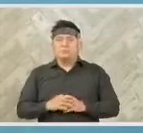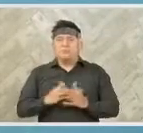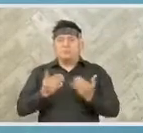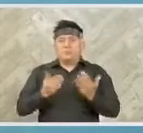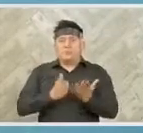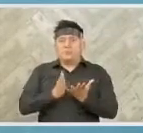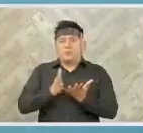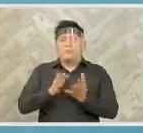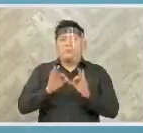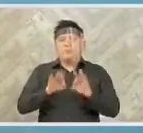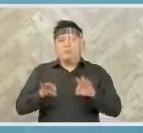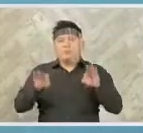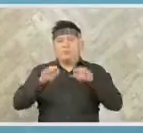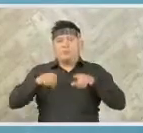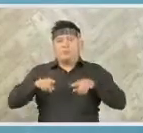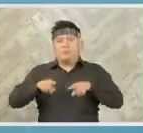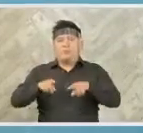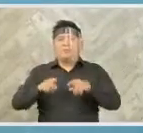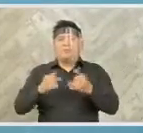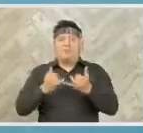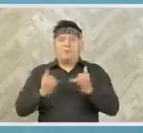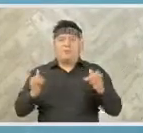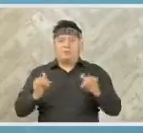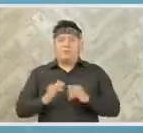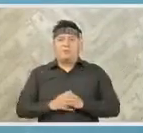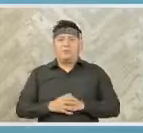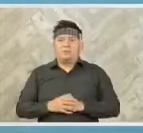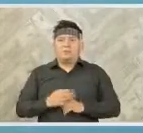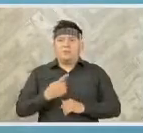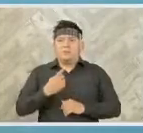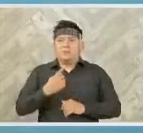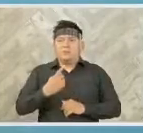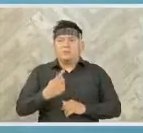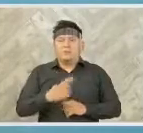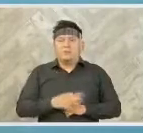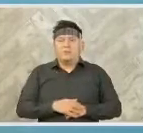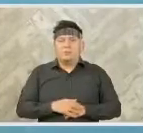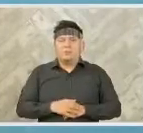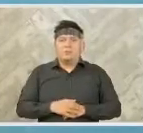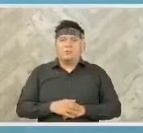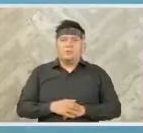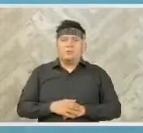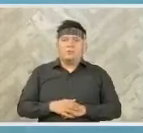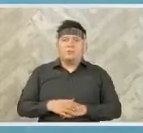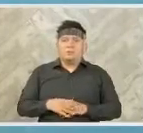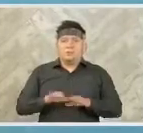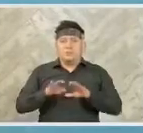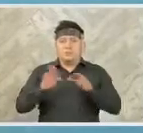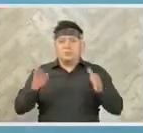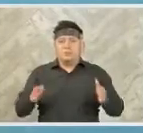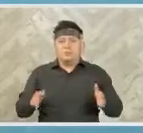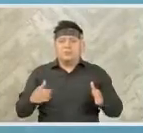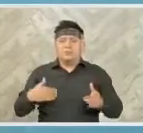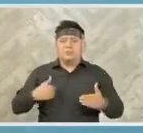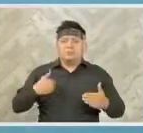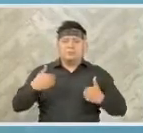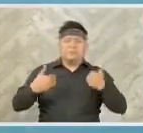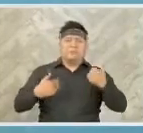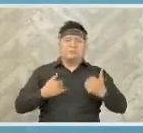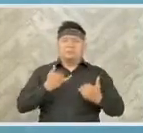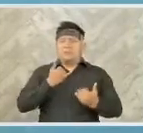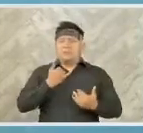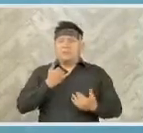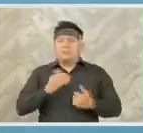completamente transversal. Y pues finalmente lo que se pudo constatar con esta mesa de víctimas es que sí están haciendo